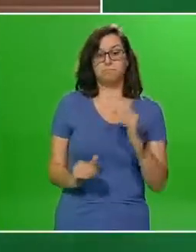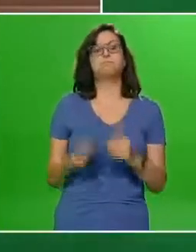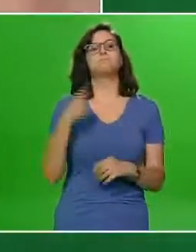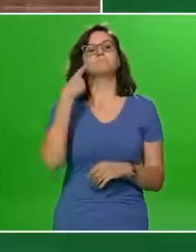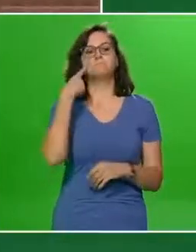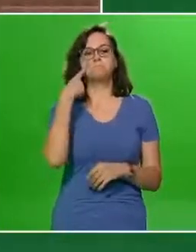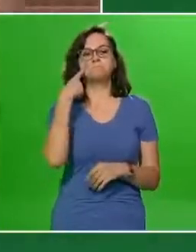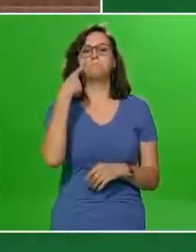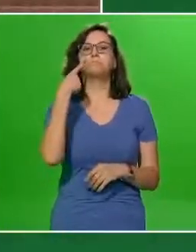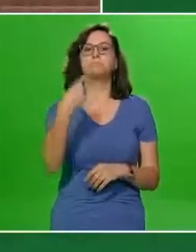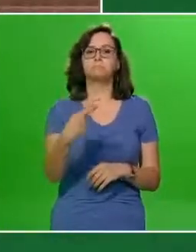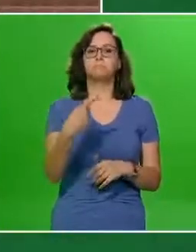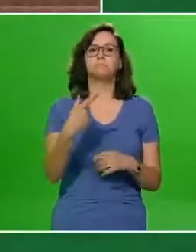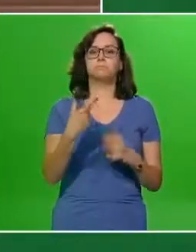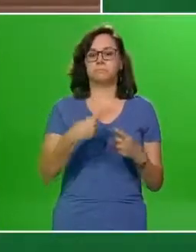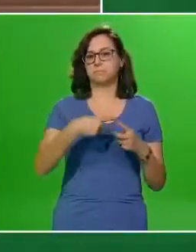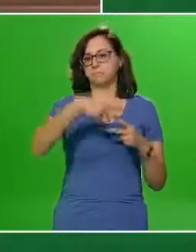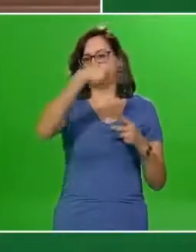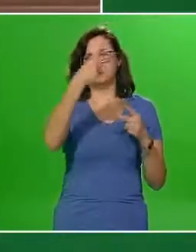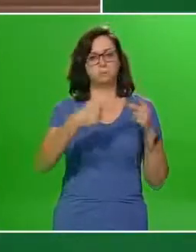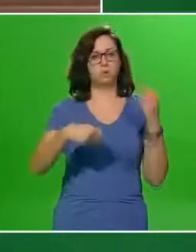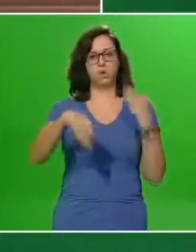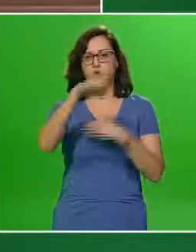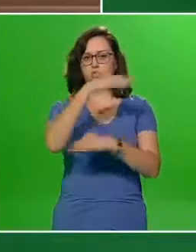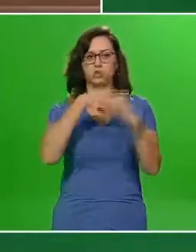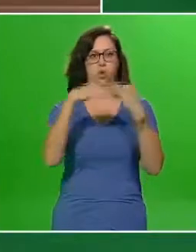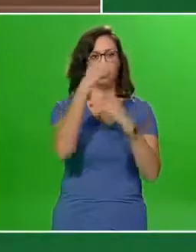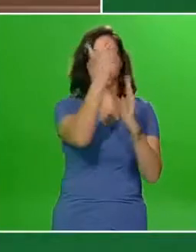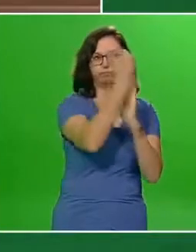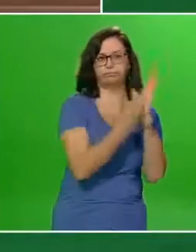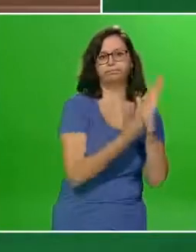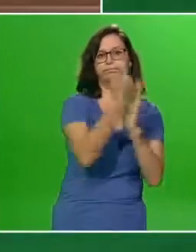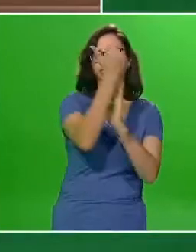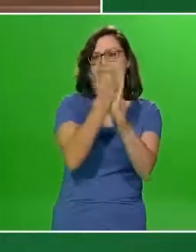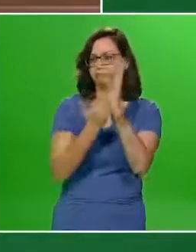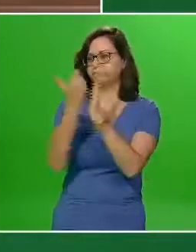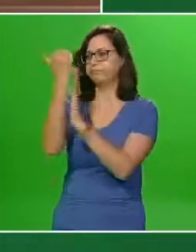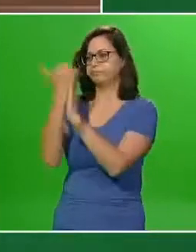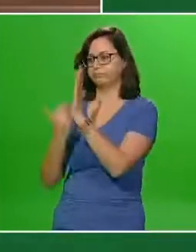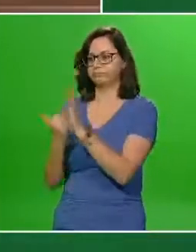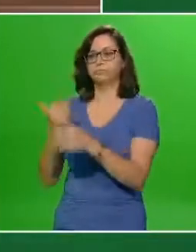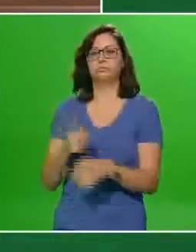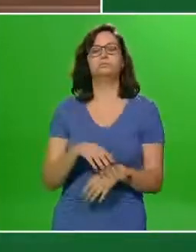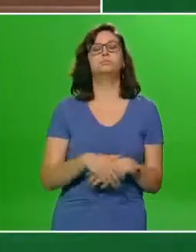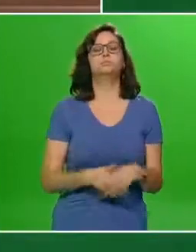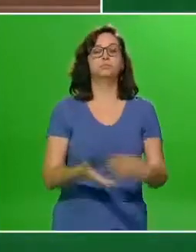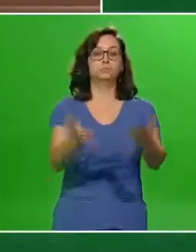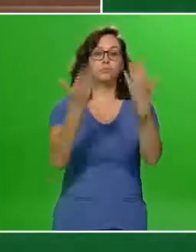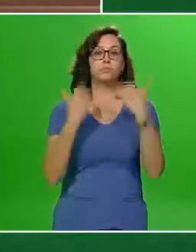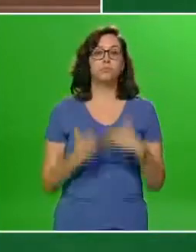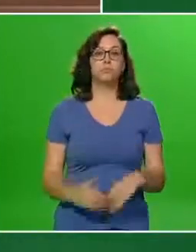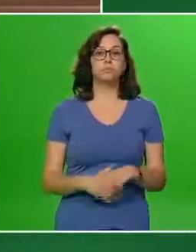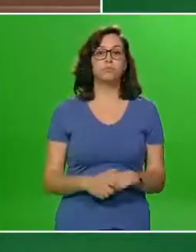viendo con la carga y la curva epidémica con los otros indicadores. En la siguiente, por favor.